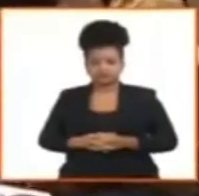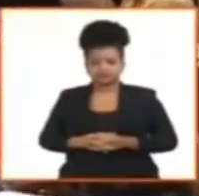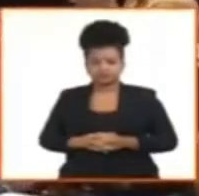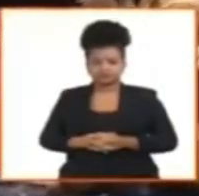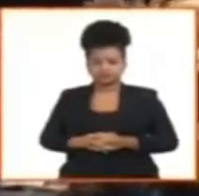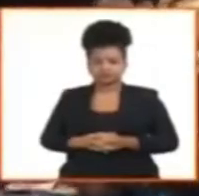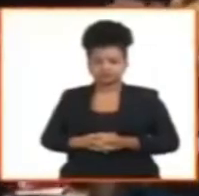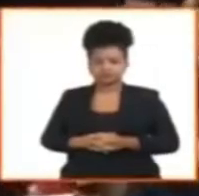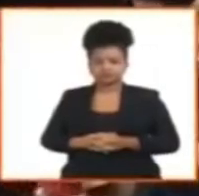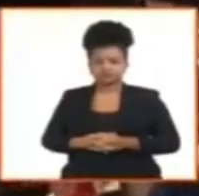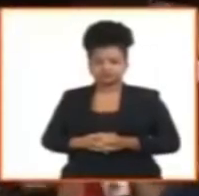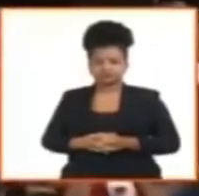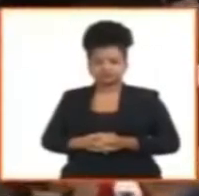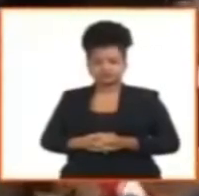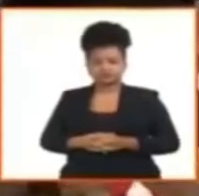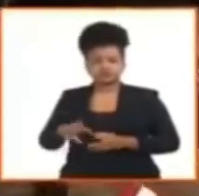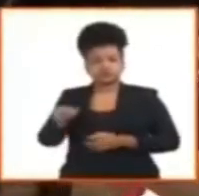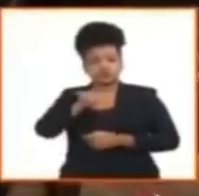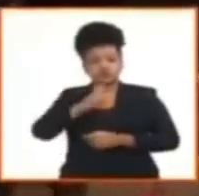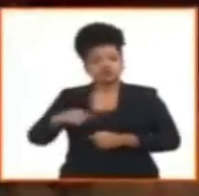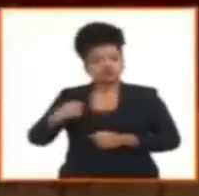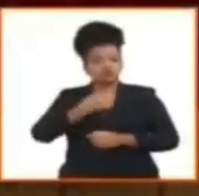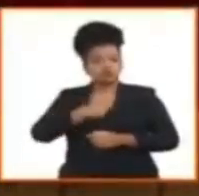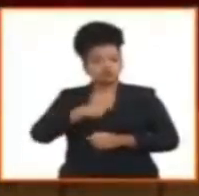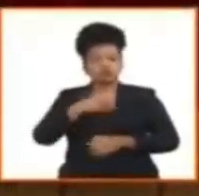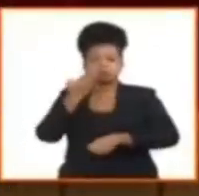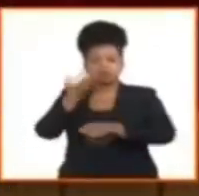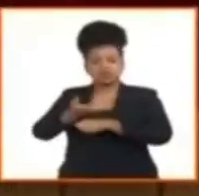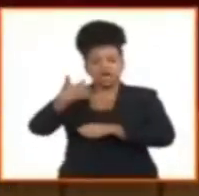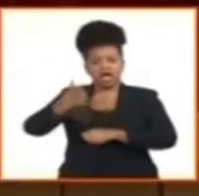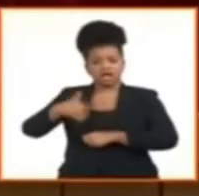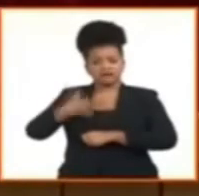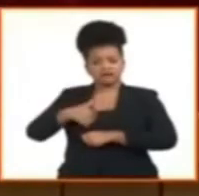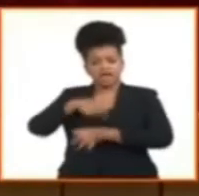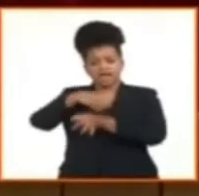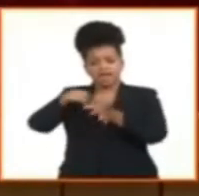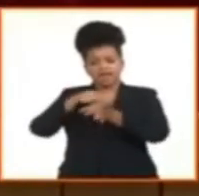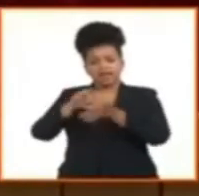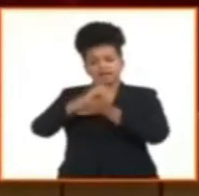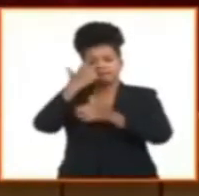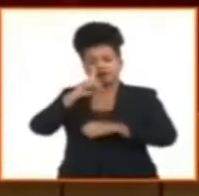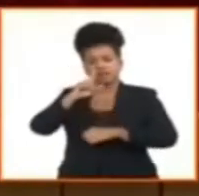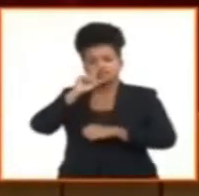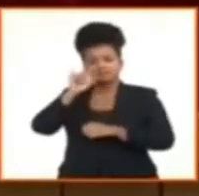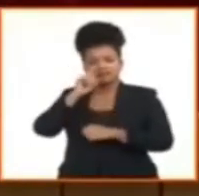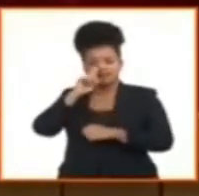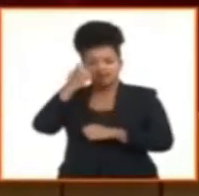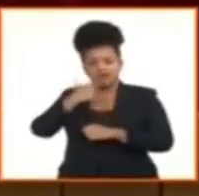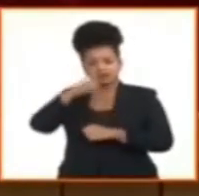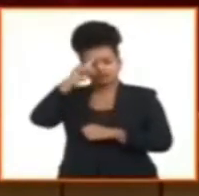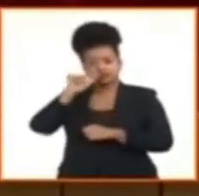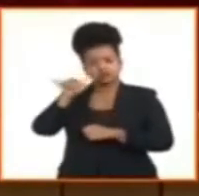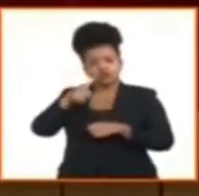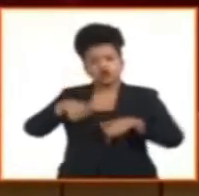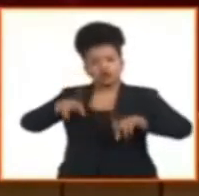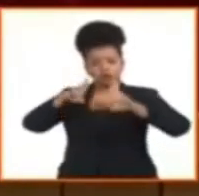Y nos sumamos al reclamo por la soberanía argentina sobre las Islas Malvinas, Georgia del Sur y Sandwich del Sur y